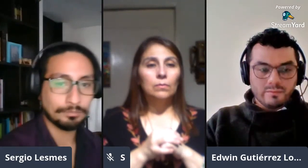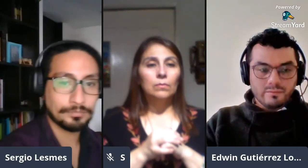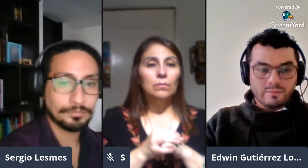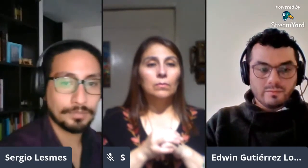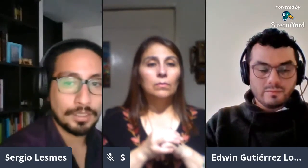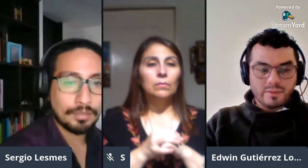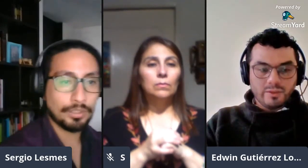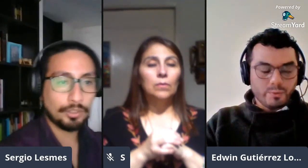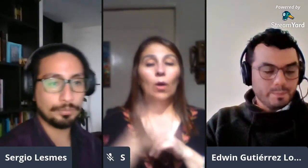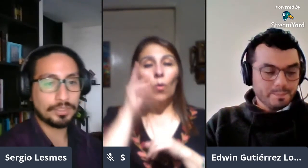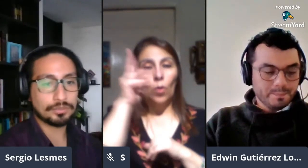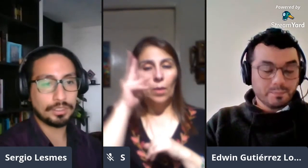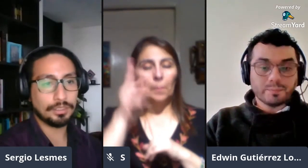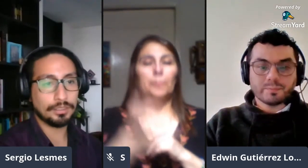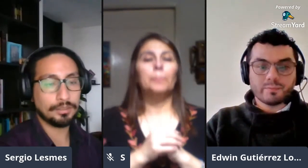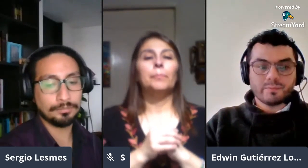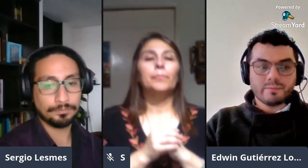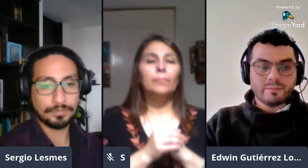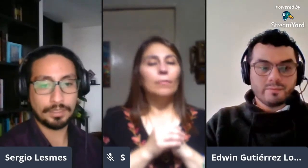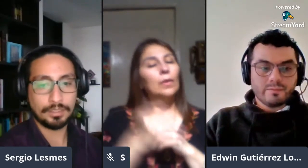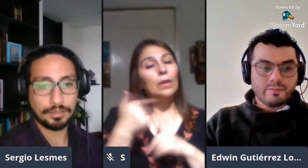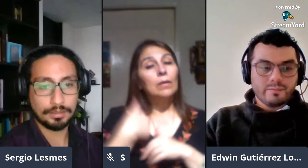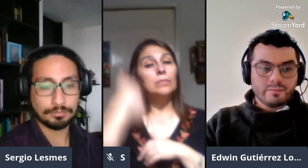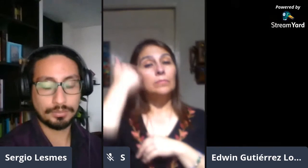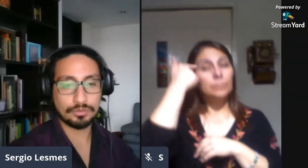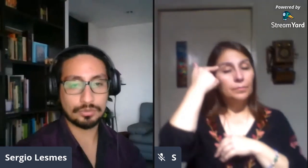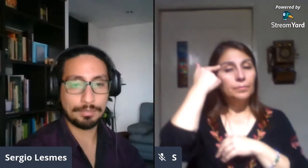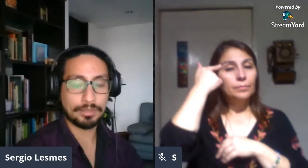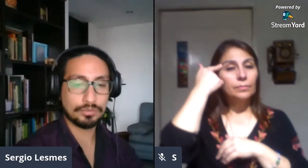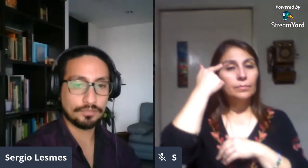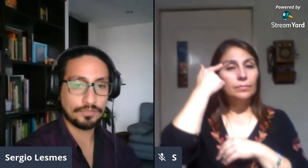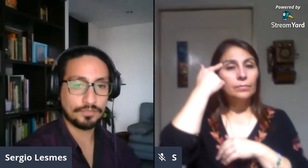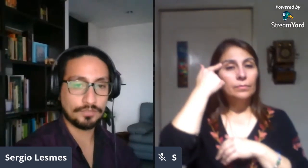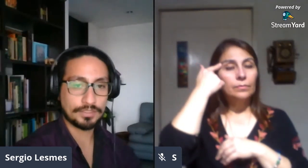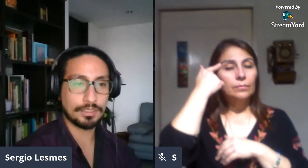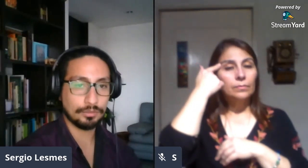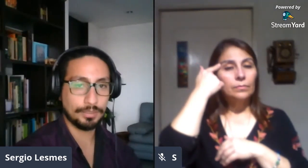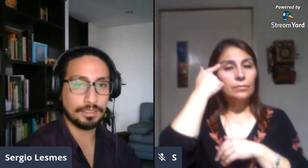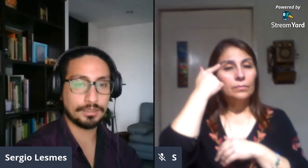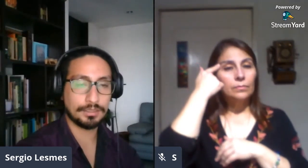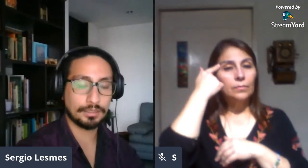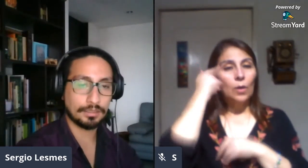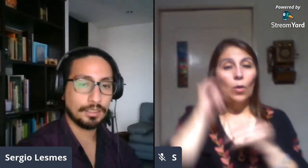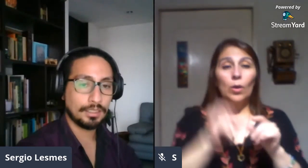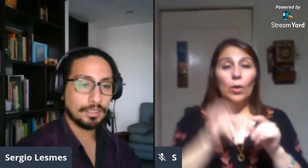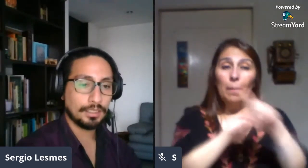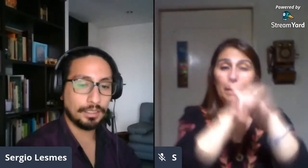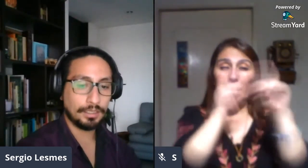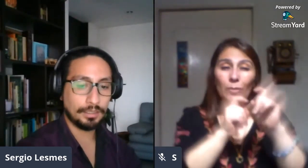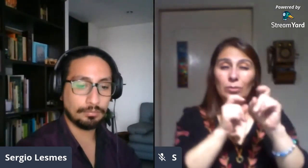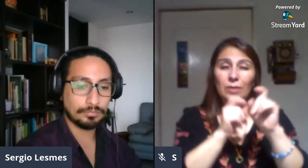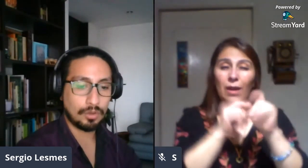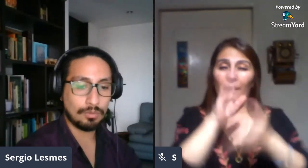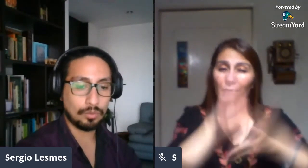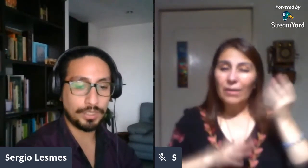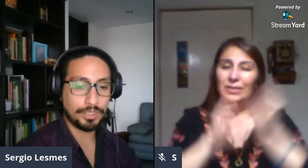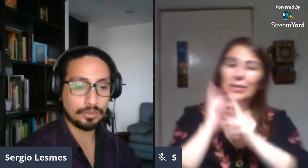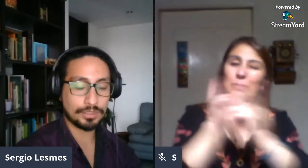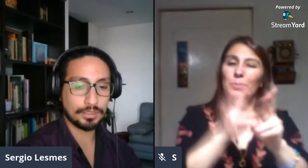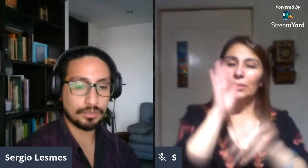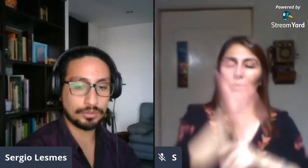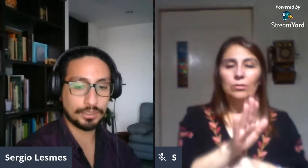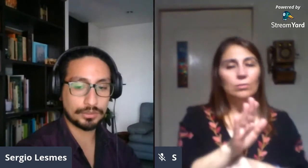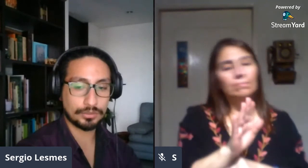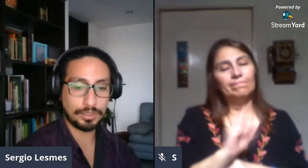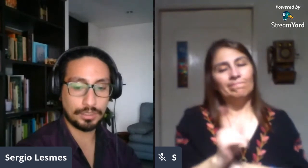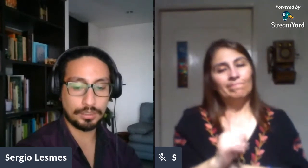Hola, hola. Bueno, señor. Yo pienso que pues no es una pregunta fácil de resolver, es decir, cómo